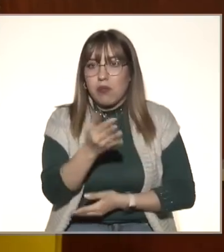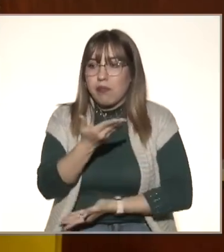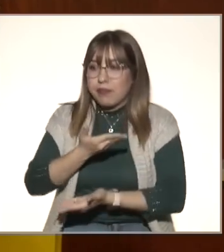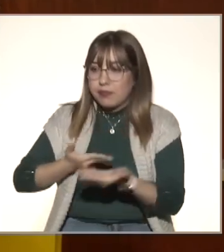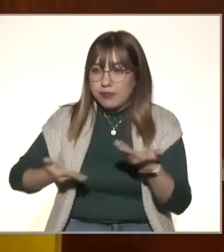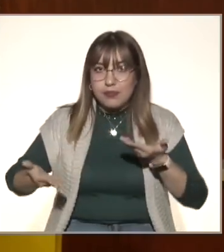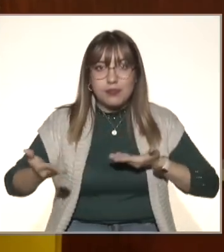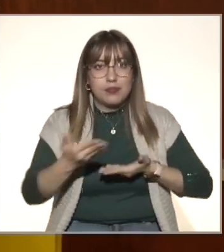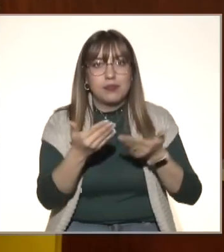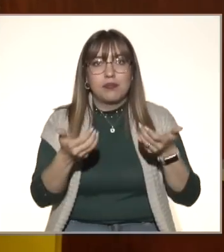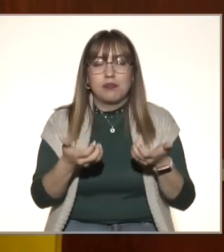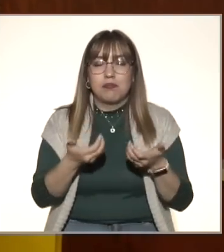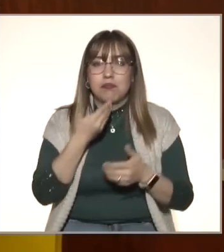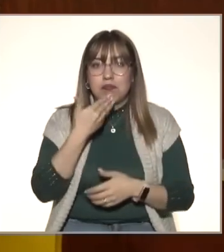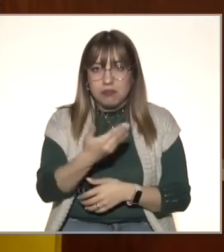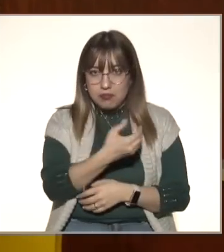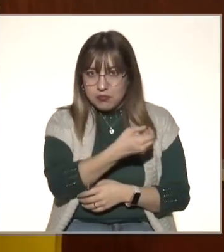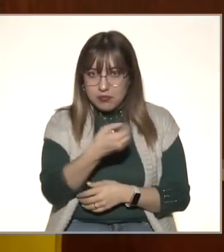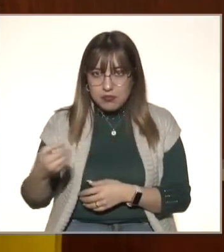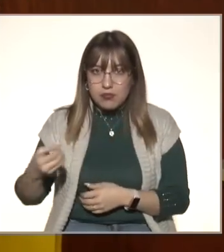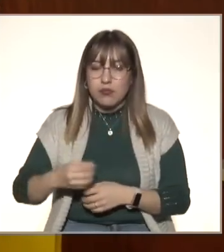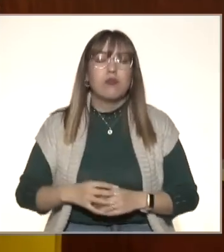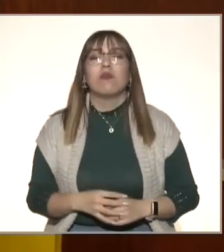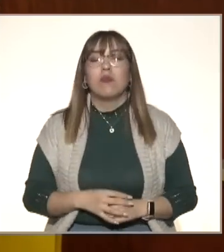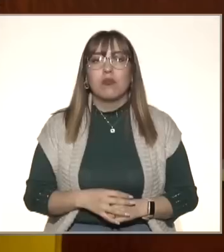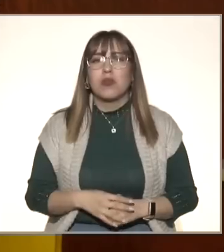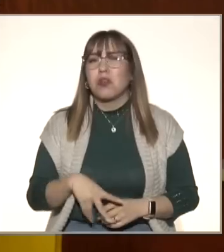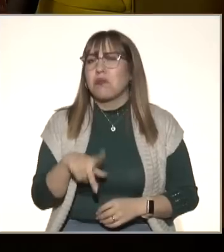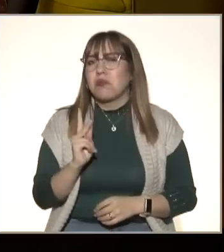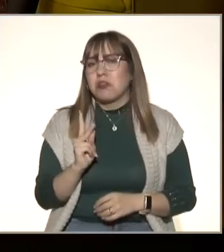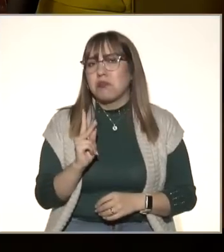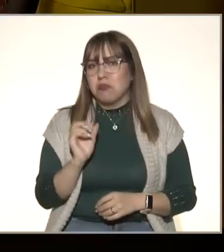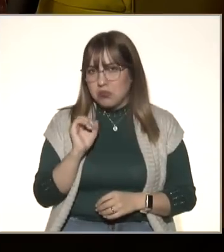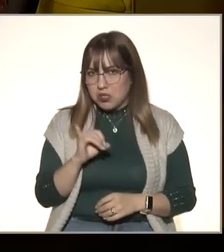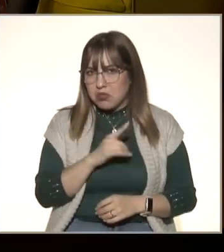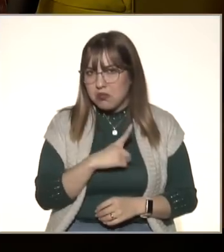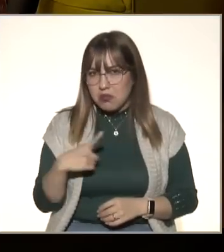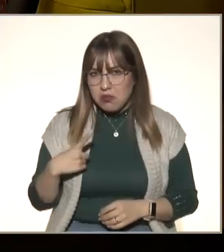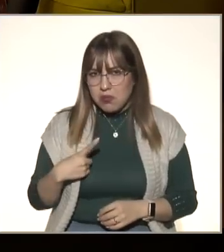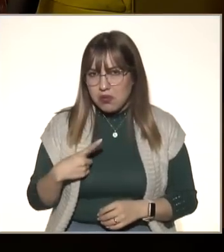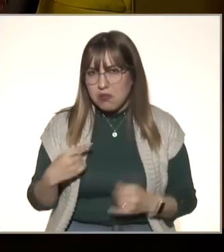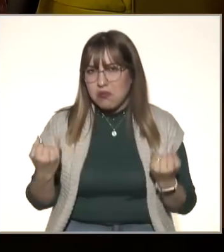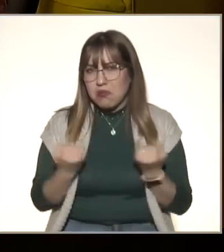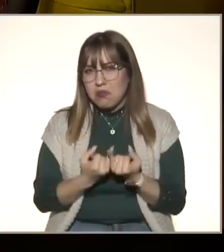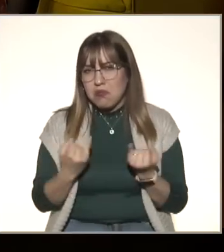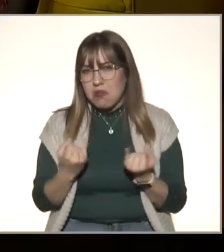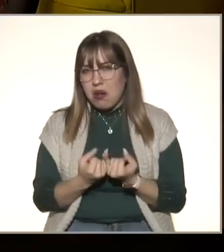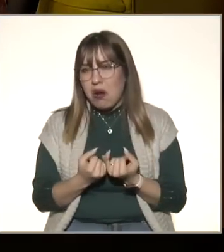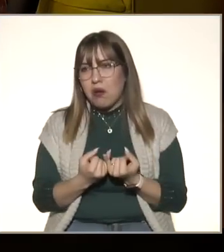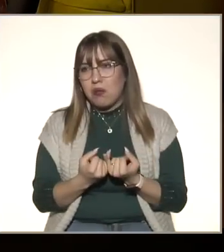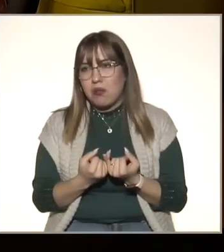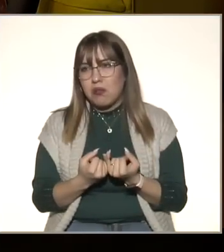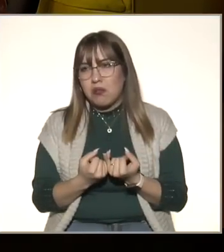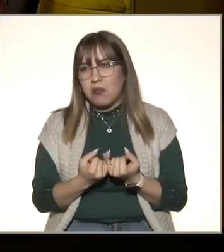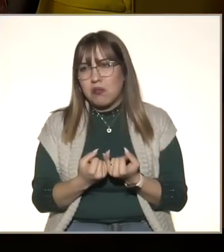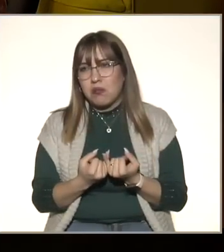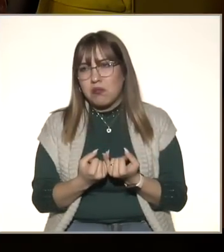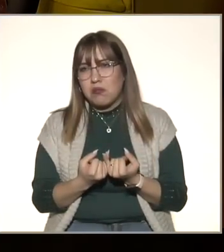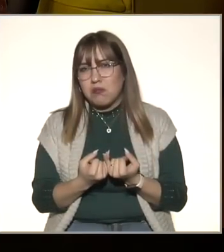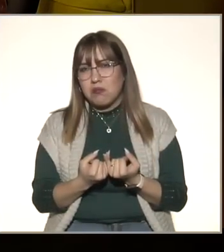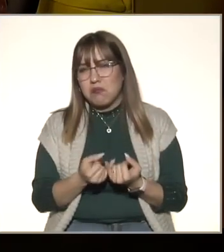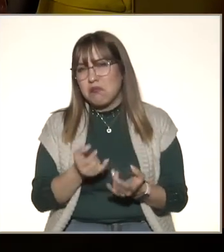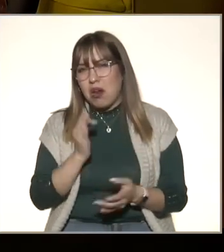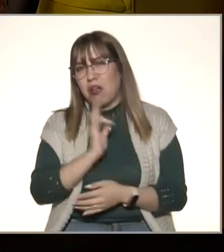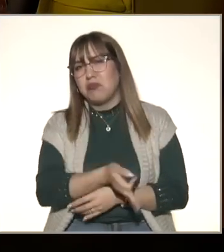pero también tenemos que en algún momento que ceder o siempre debemos buscar tener la razón en los conflictos. No, yo creo que tienes que tener